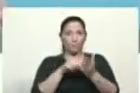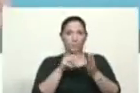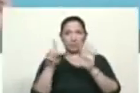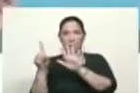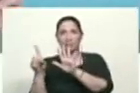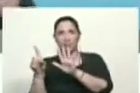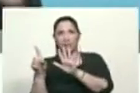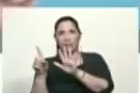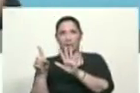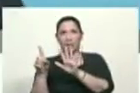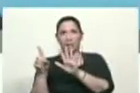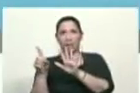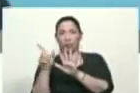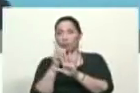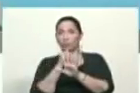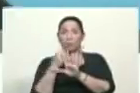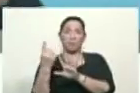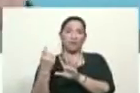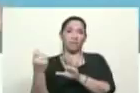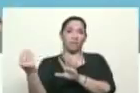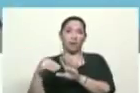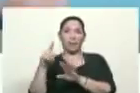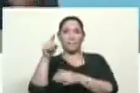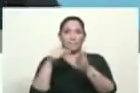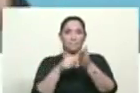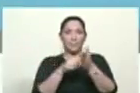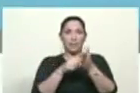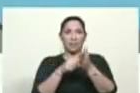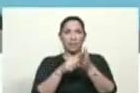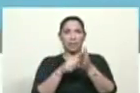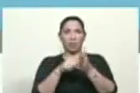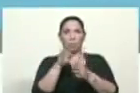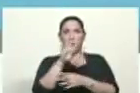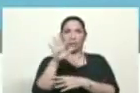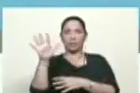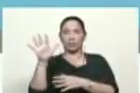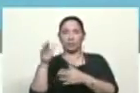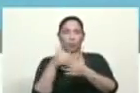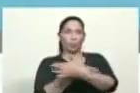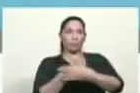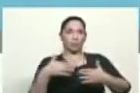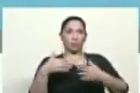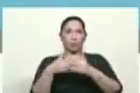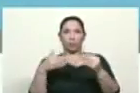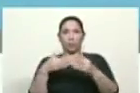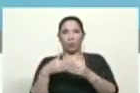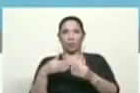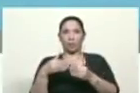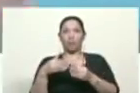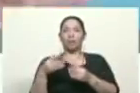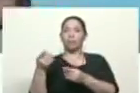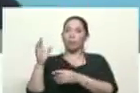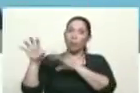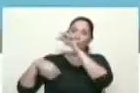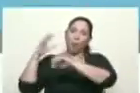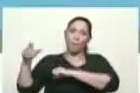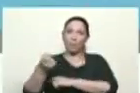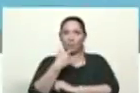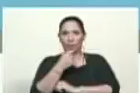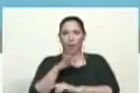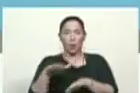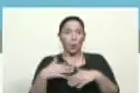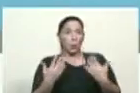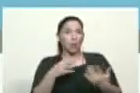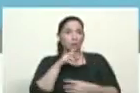no había desabastecimiento, 1.045 millones de dólares se importaron en medicamentos. Es decir, que cuando hablamos de